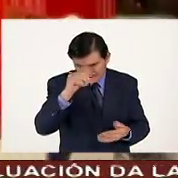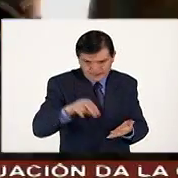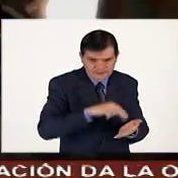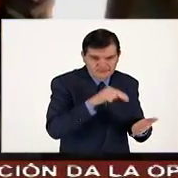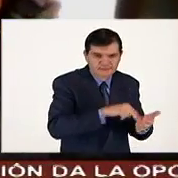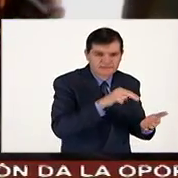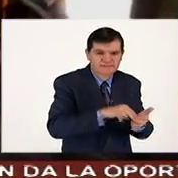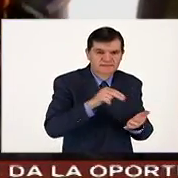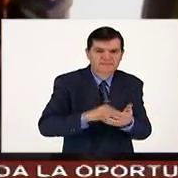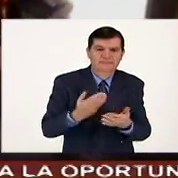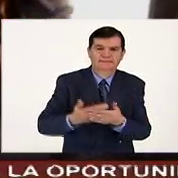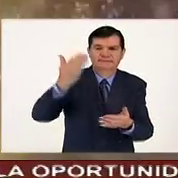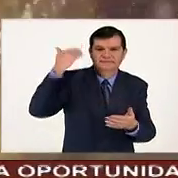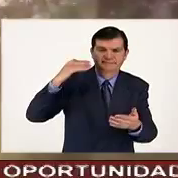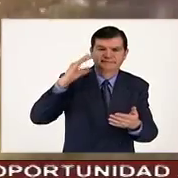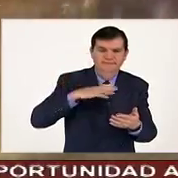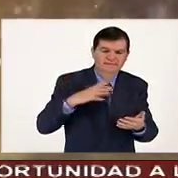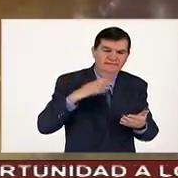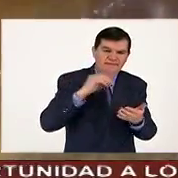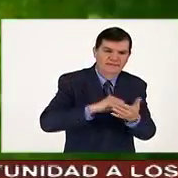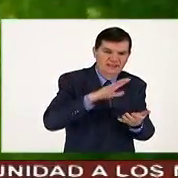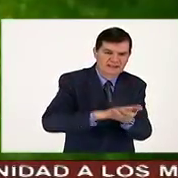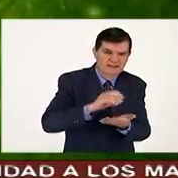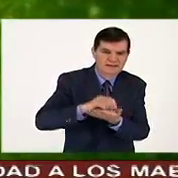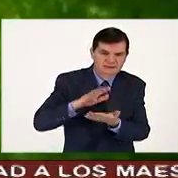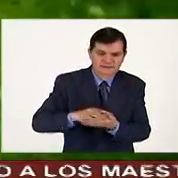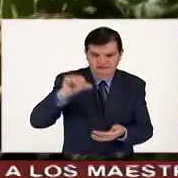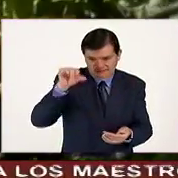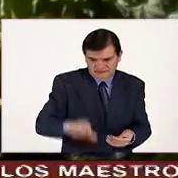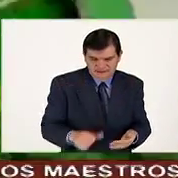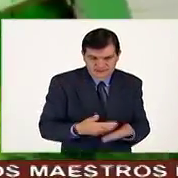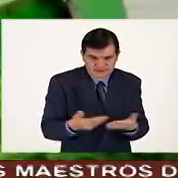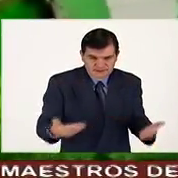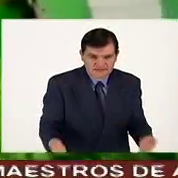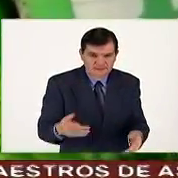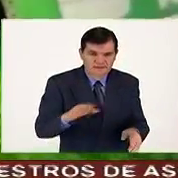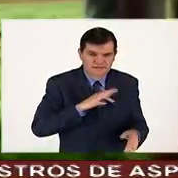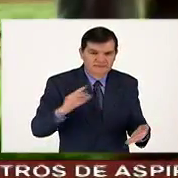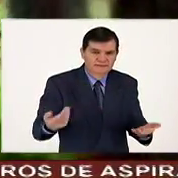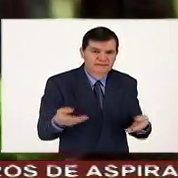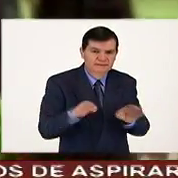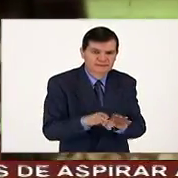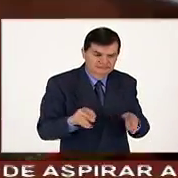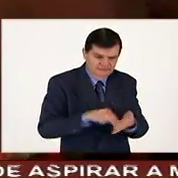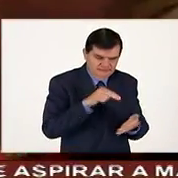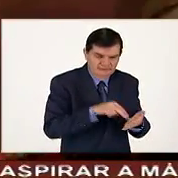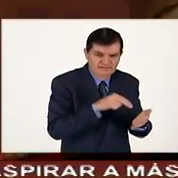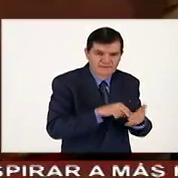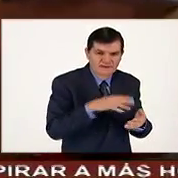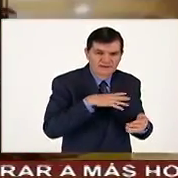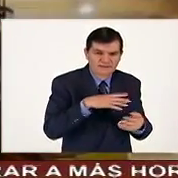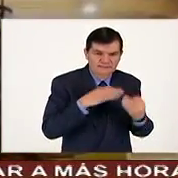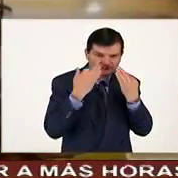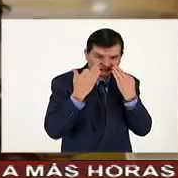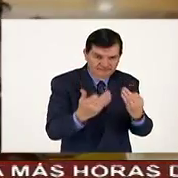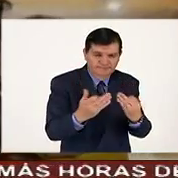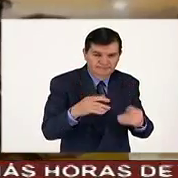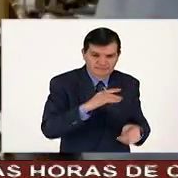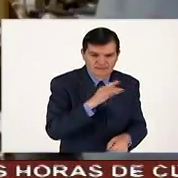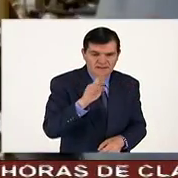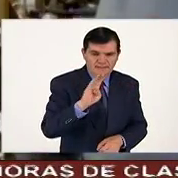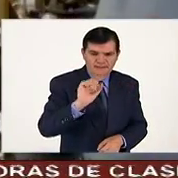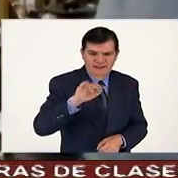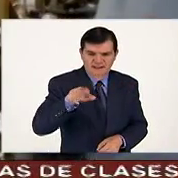veníamos construyendo desde hace un par de meses y el día de hoy lo pudimos hacer. Están con nosotros en este momento aquí en